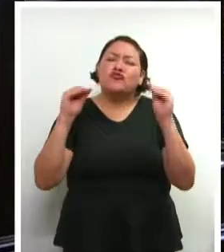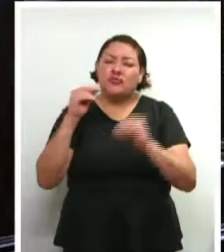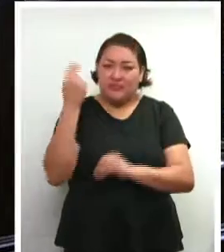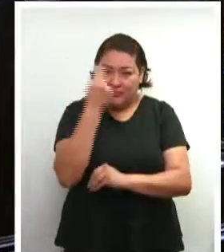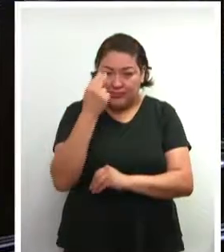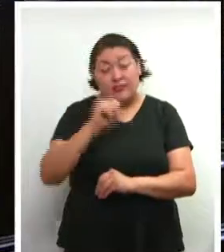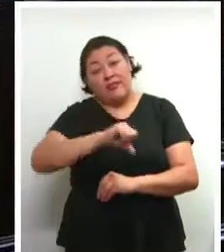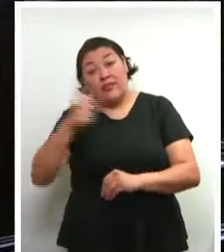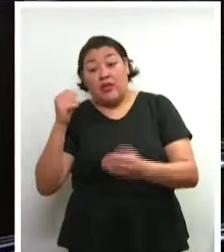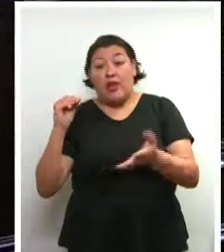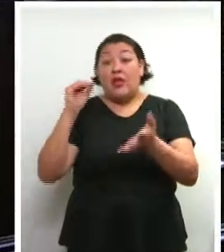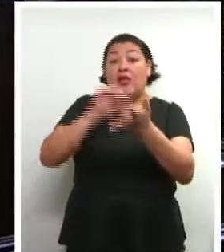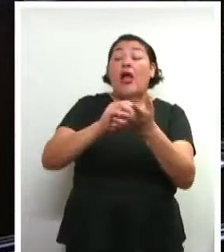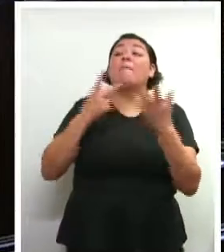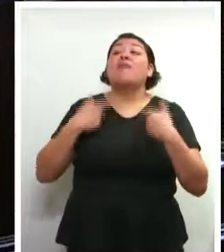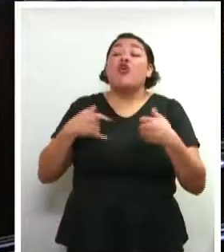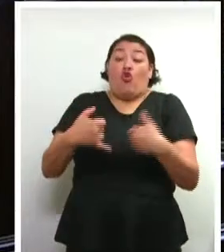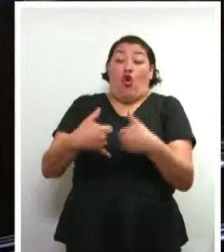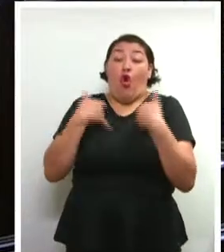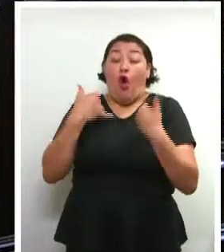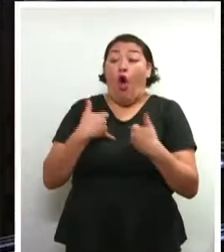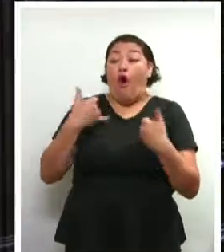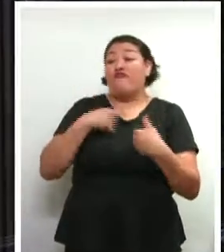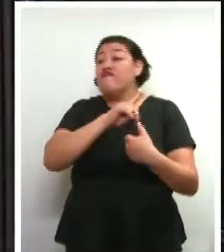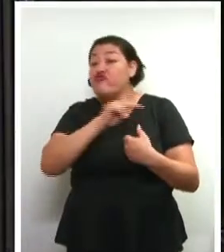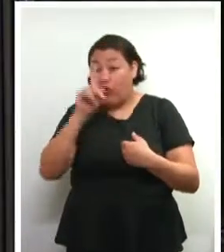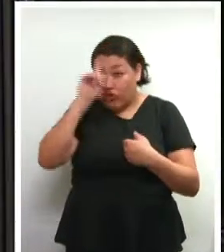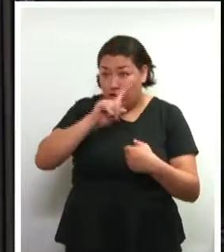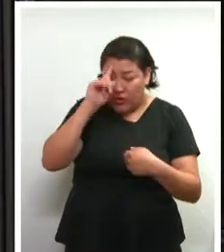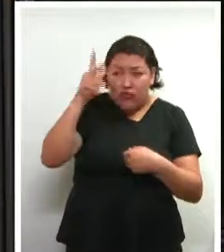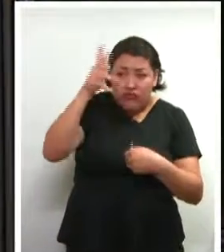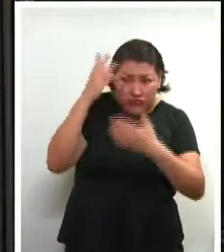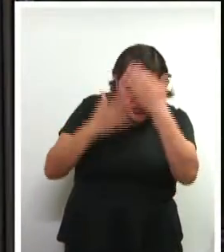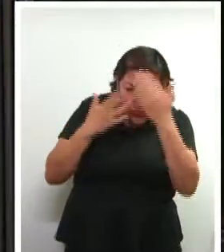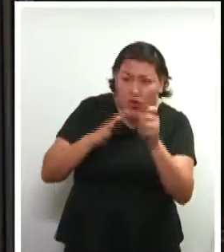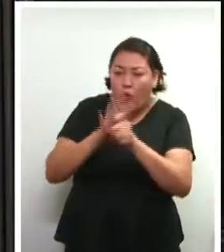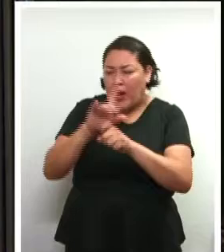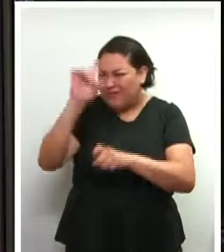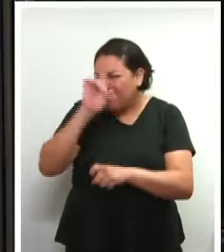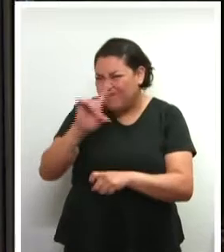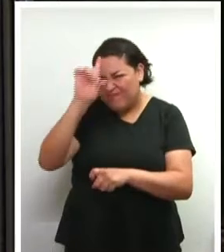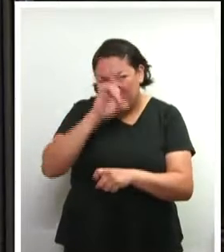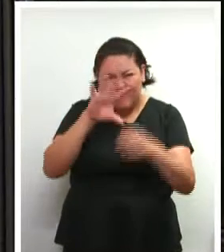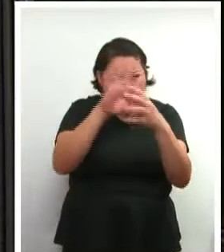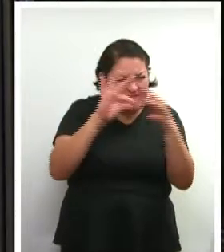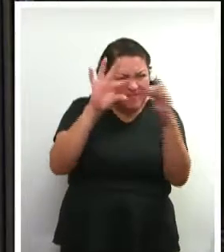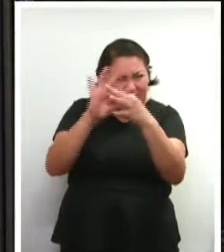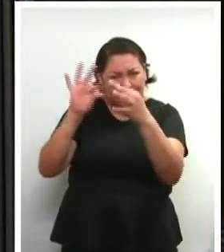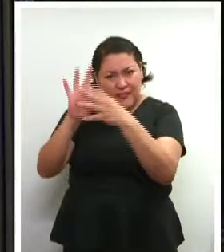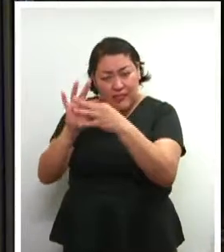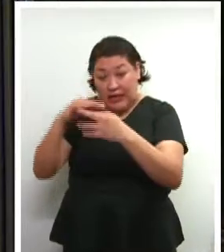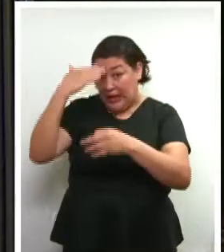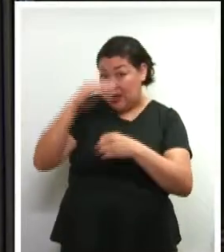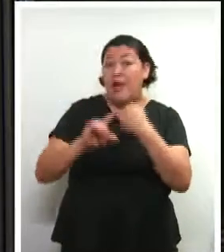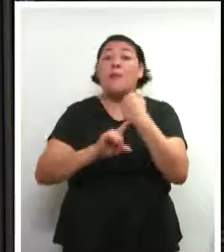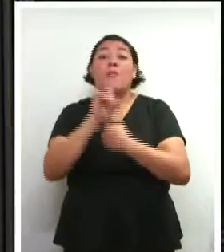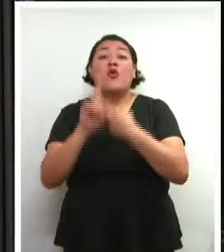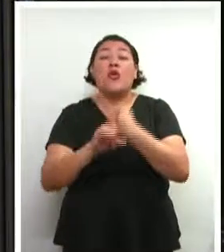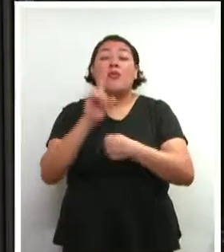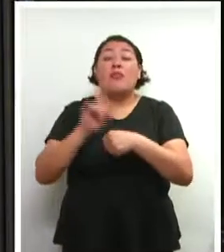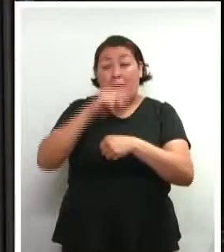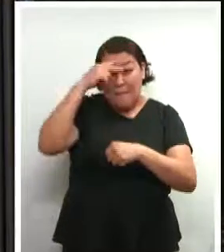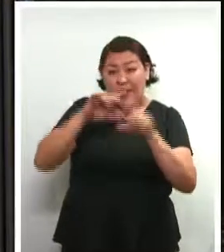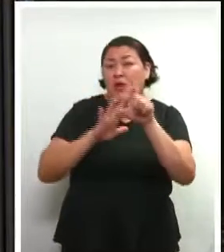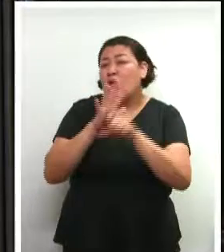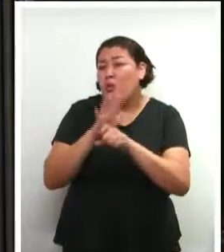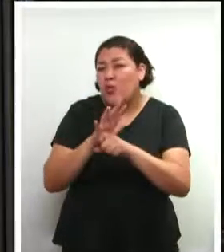una orientación vocacional obligatoria y planeada en todas las escuelas públicas desde la primaria. Una de las más grandes tragedias educativas y laborales de México es la